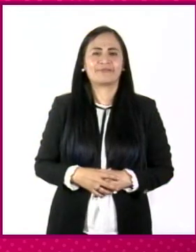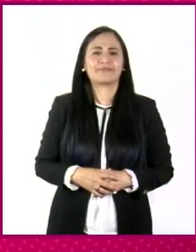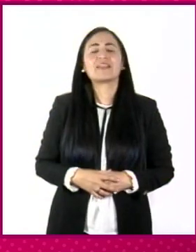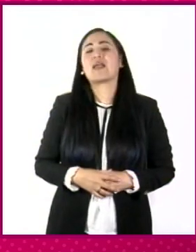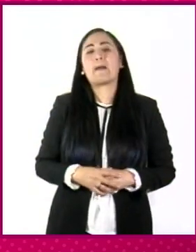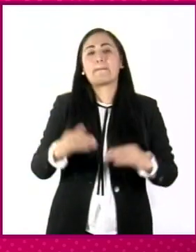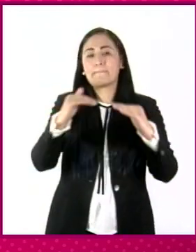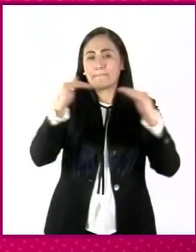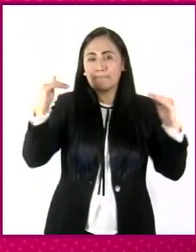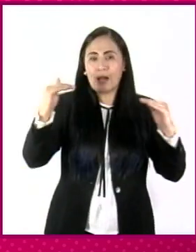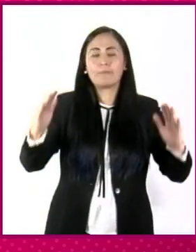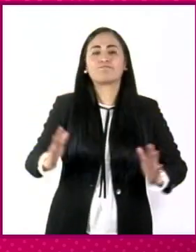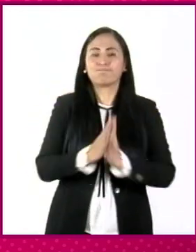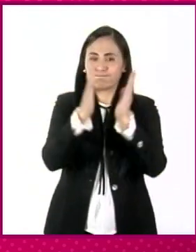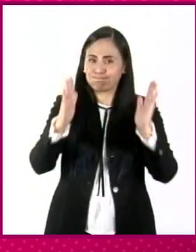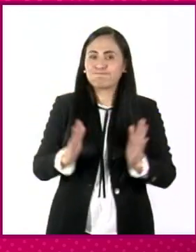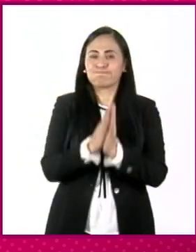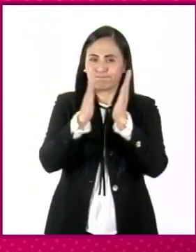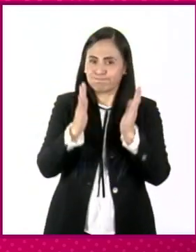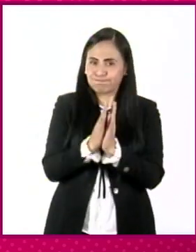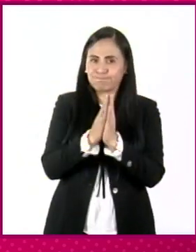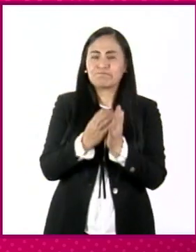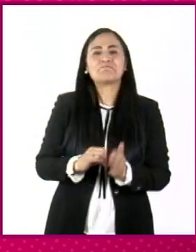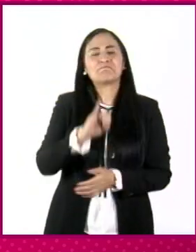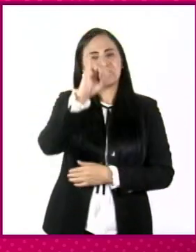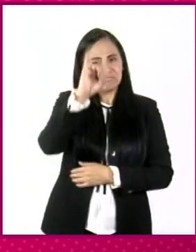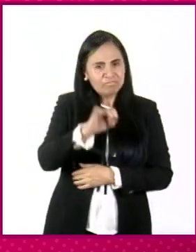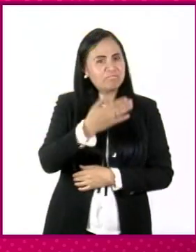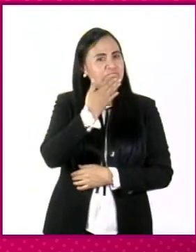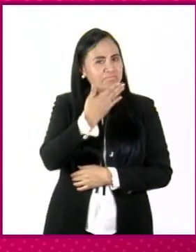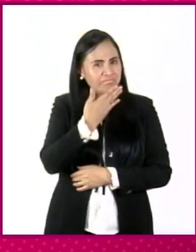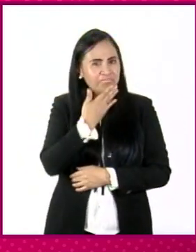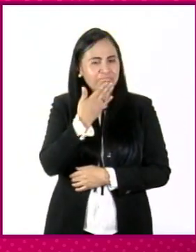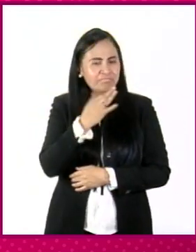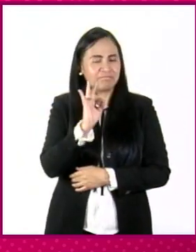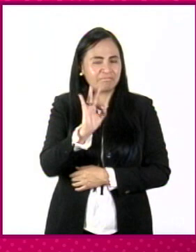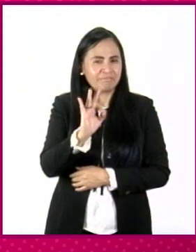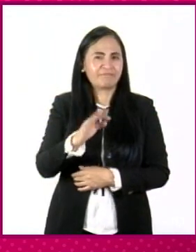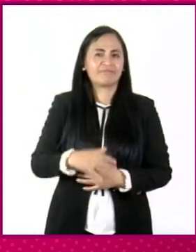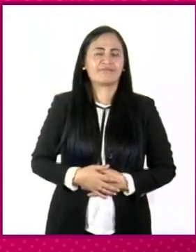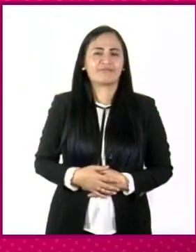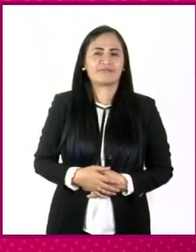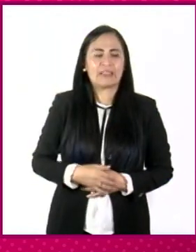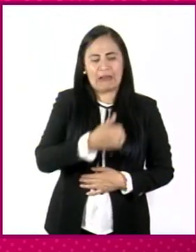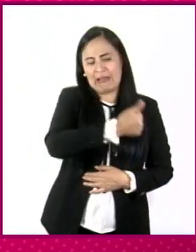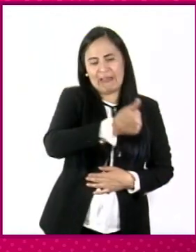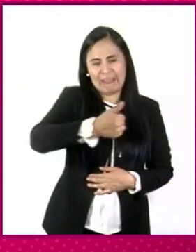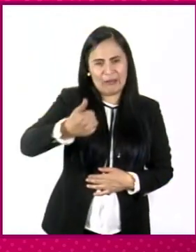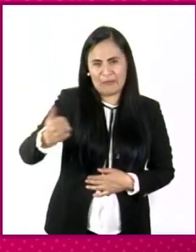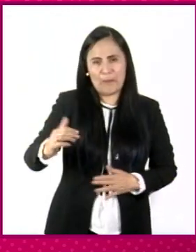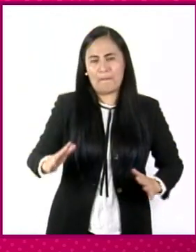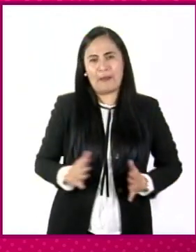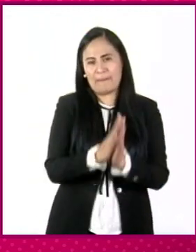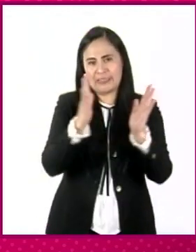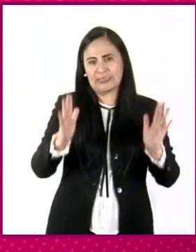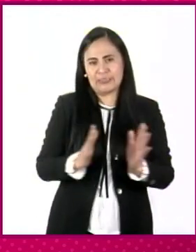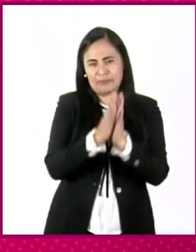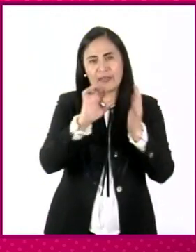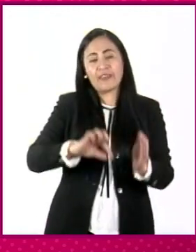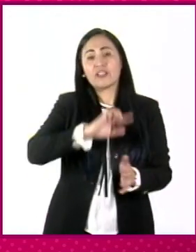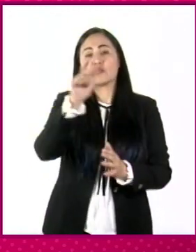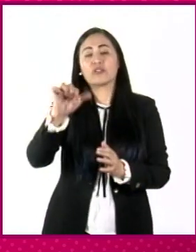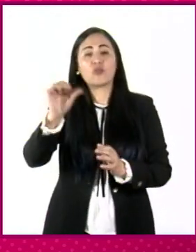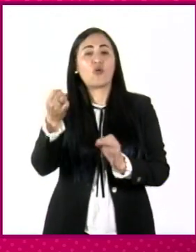participativa se ve ahí muy bien retratada y que después, desde luego, puede trascender a las diferentes vías